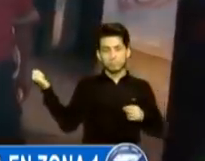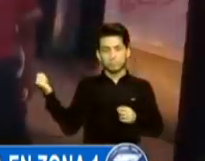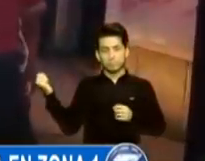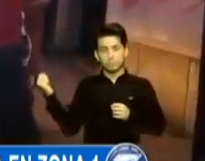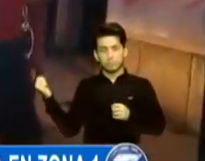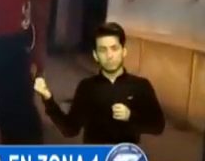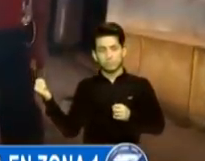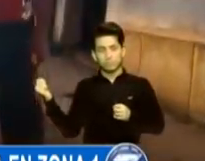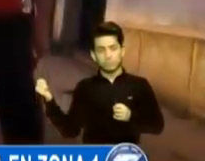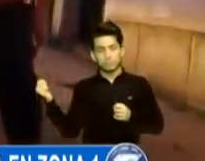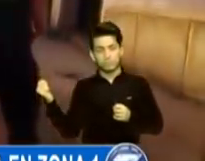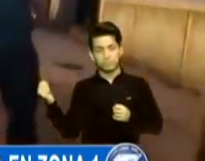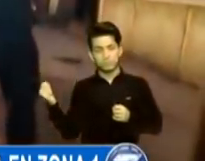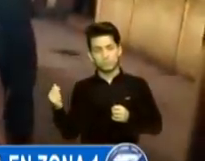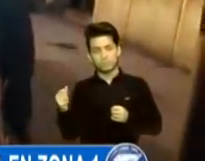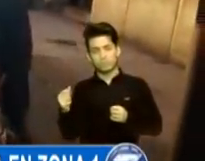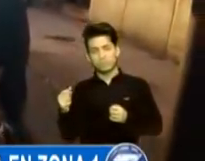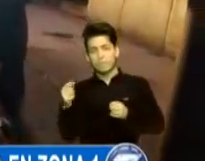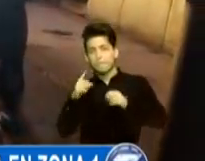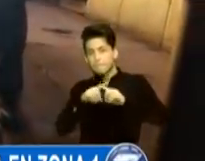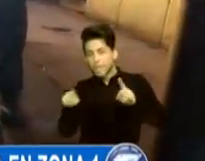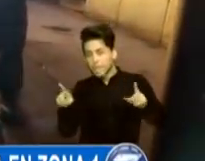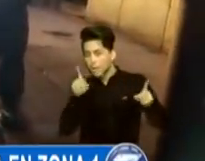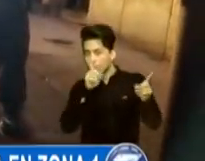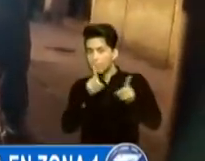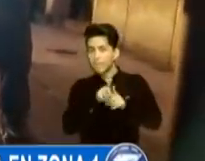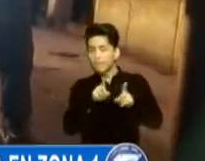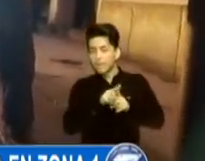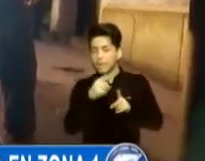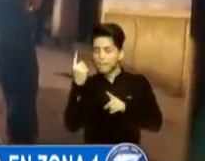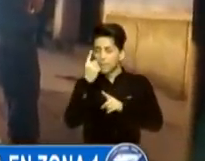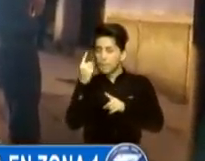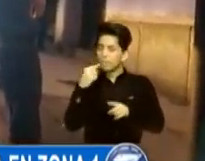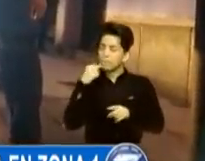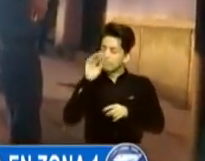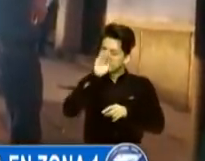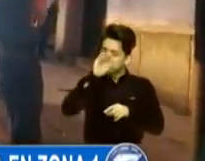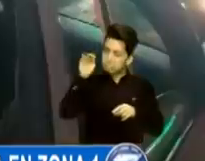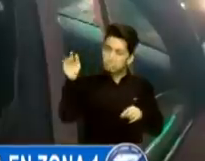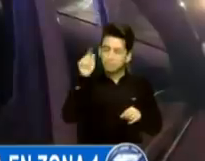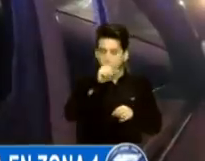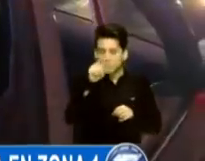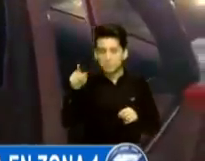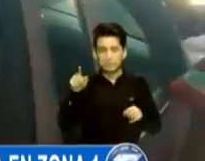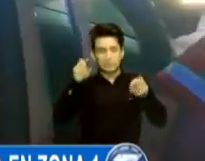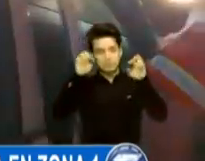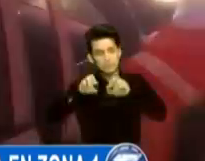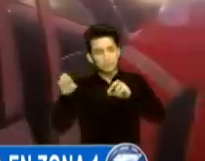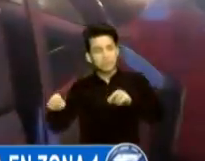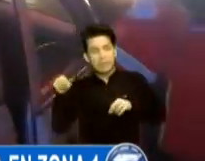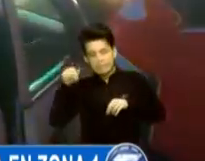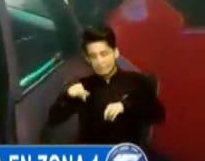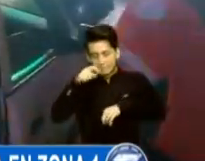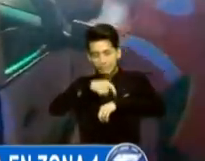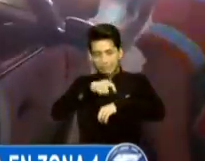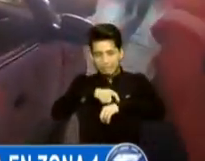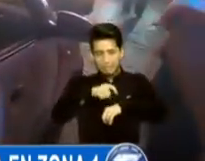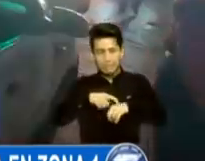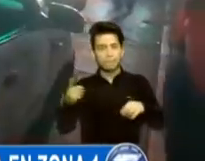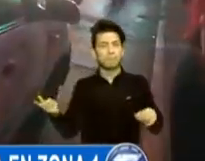otro chofer, pero también es importante hacer el llamado a los ciudadanos en estas épocas donde hay